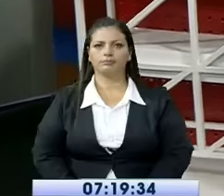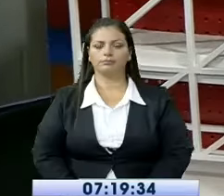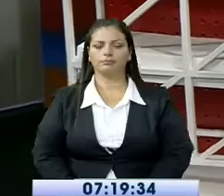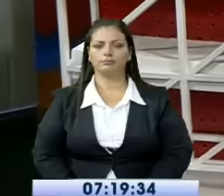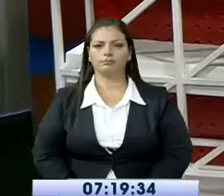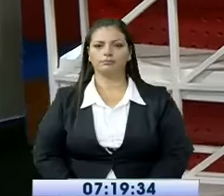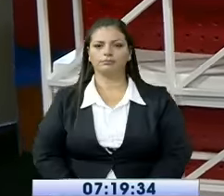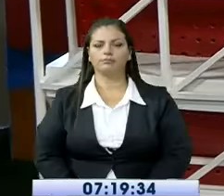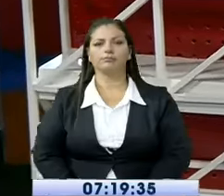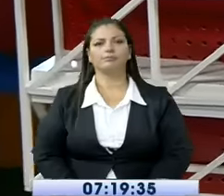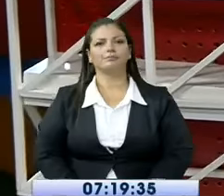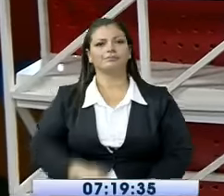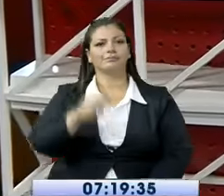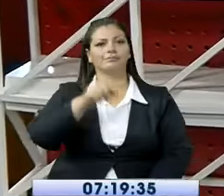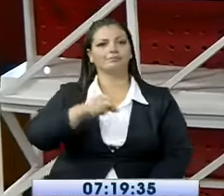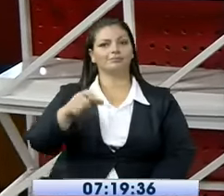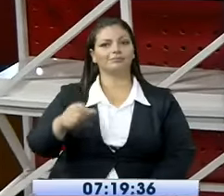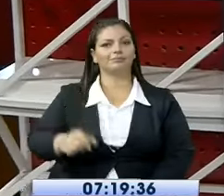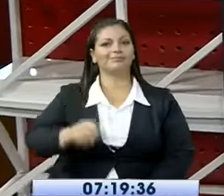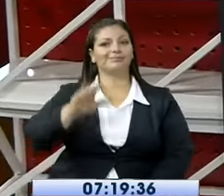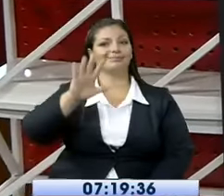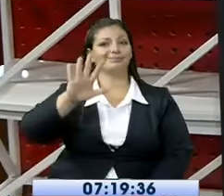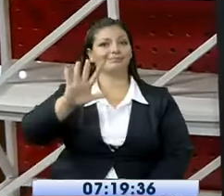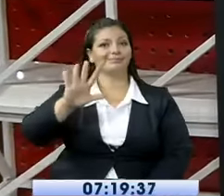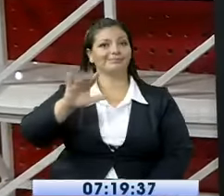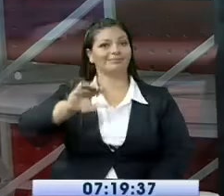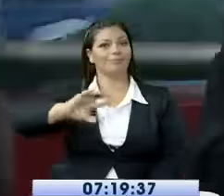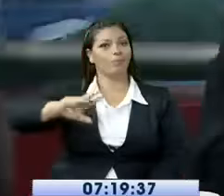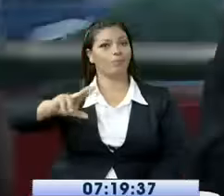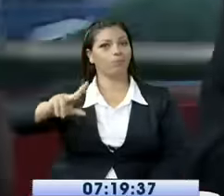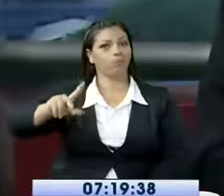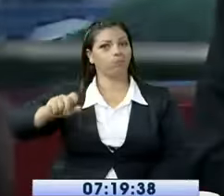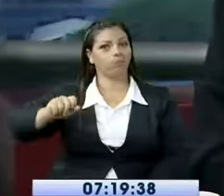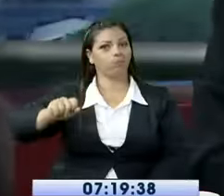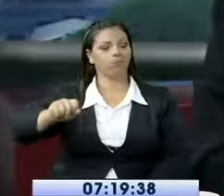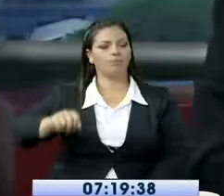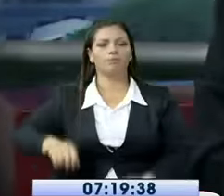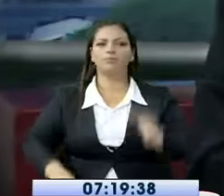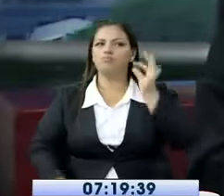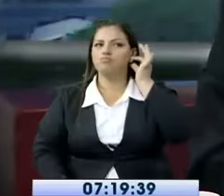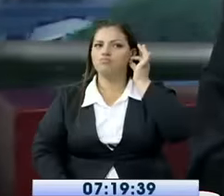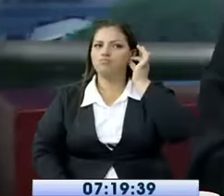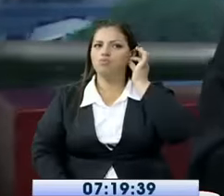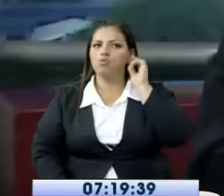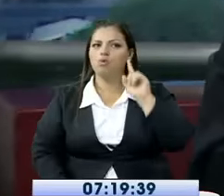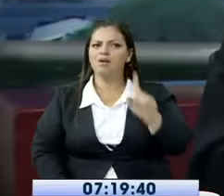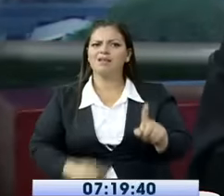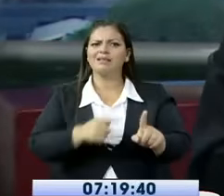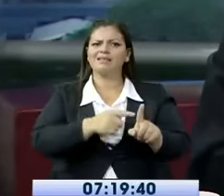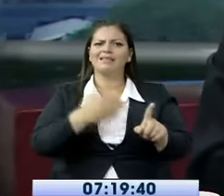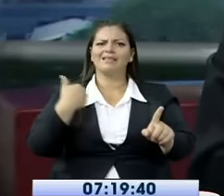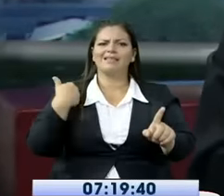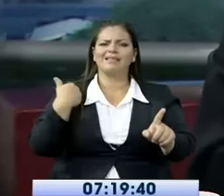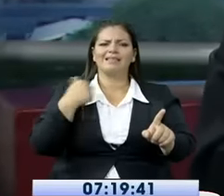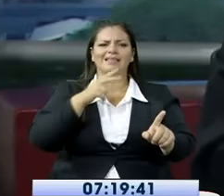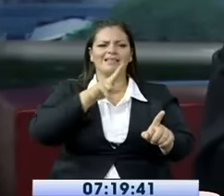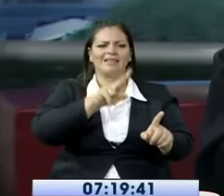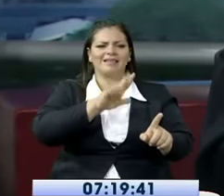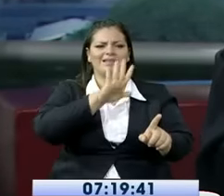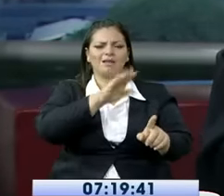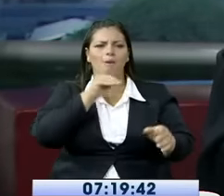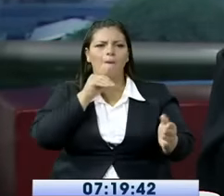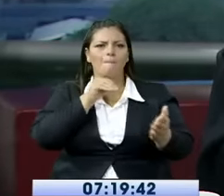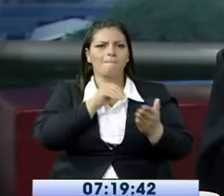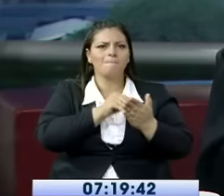Cinco presuntos delincuentes asaltaron a un ciudadano, a una ciudadana, y le sustrajeron aproximadamente 35 mil dólares. Sucedió en